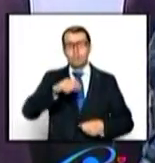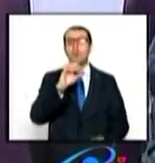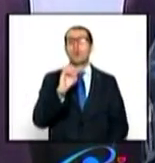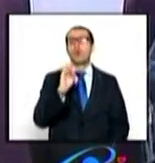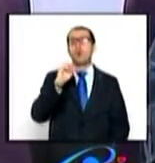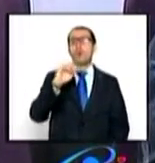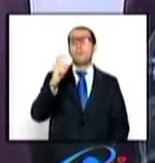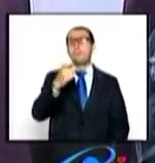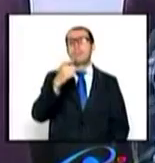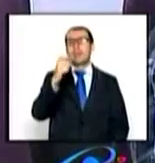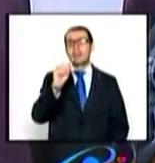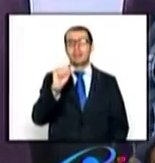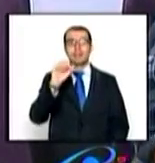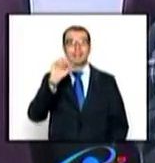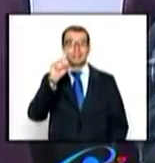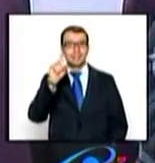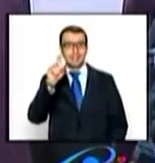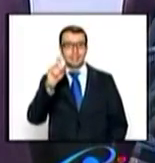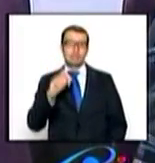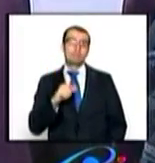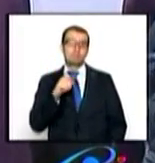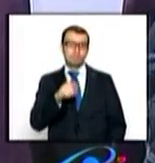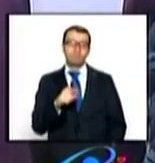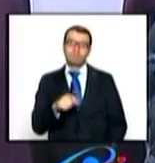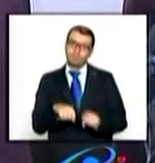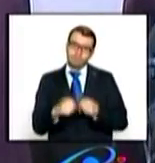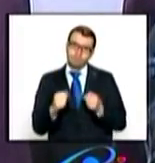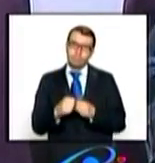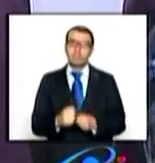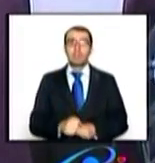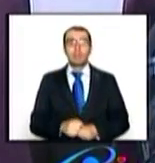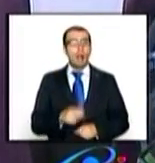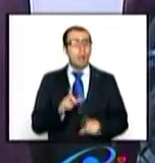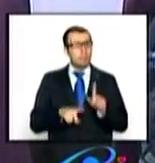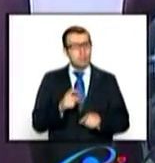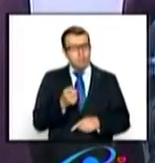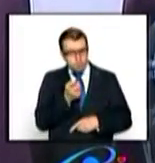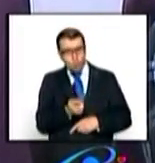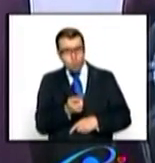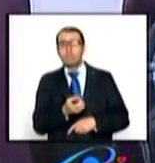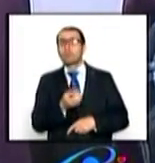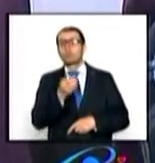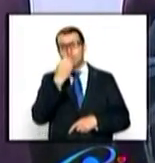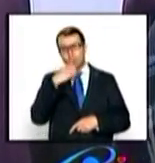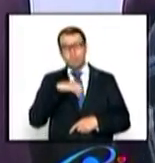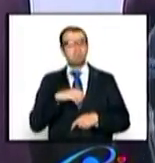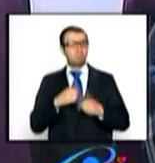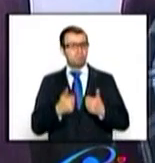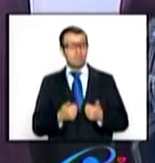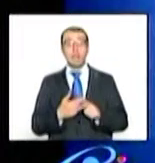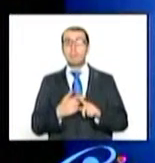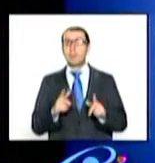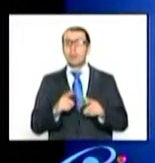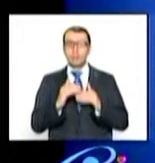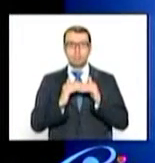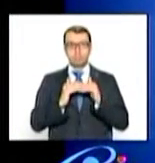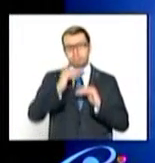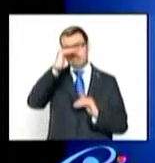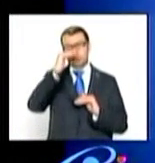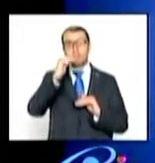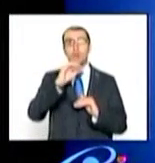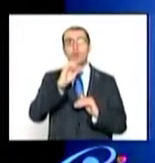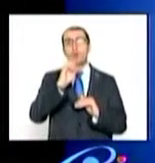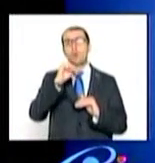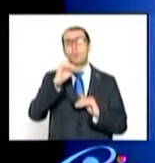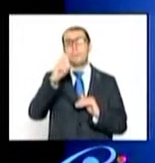omega 6. Los omega 6, cuando se consumen en una cantidad determinada, no hacen ningún efecto dañino, pero cuando pasamos unos límites empiezan